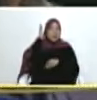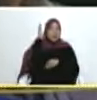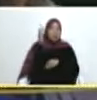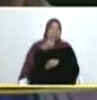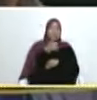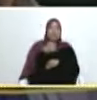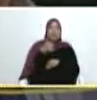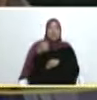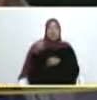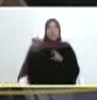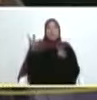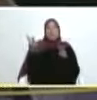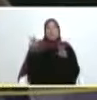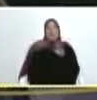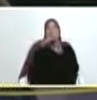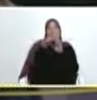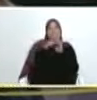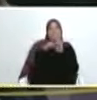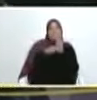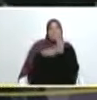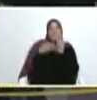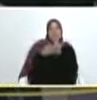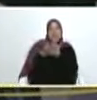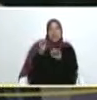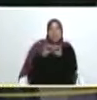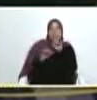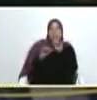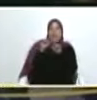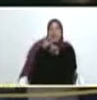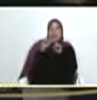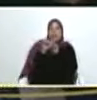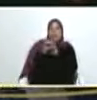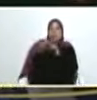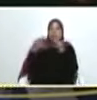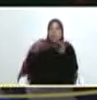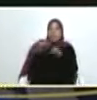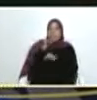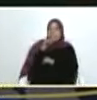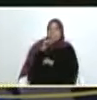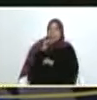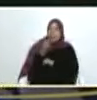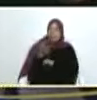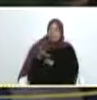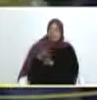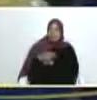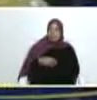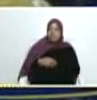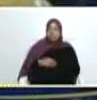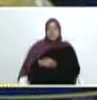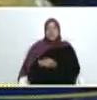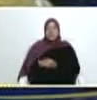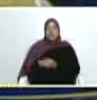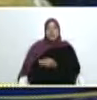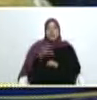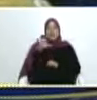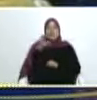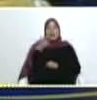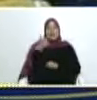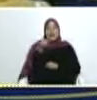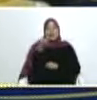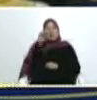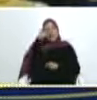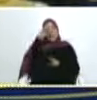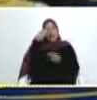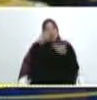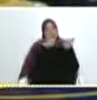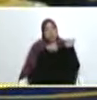estos nudos críticos para poder construir la patria ecologista, compañero presidente.